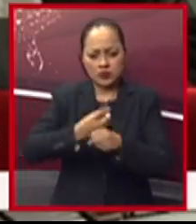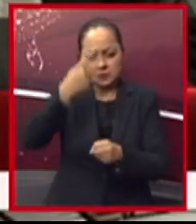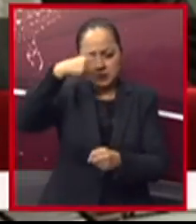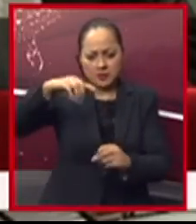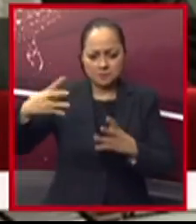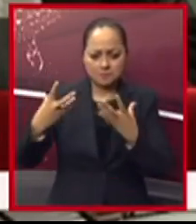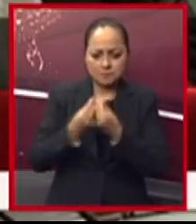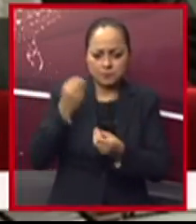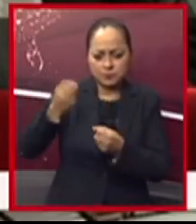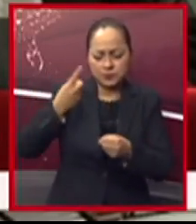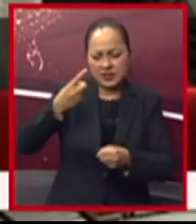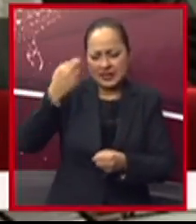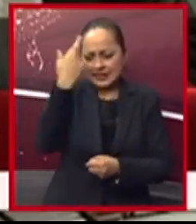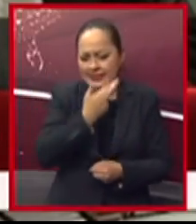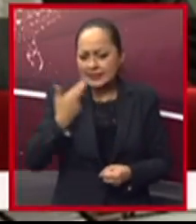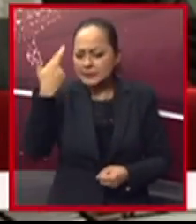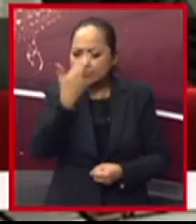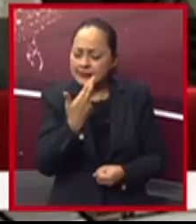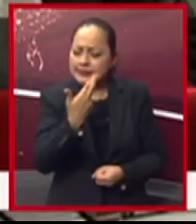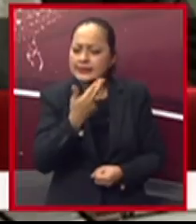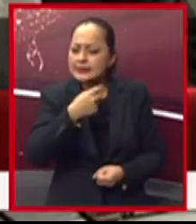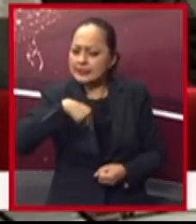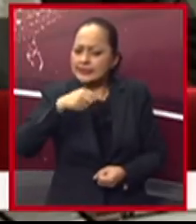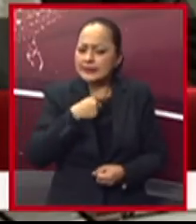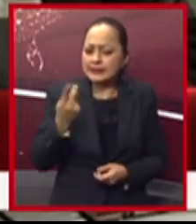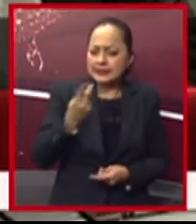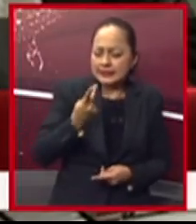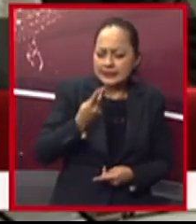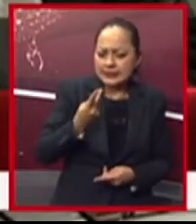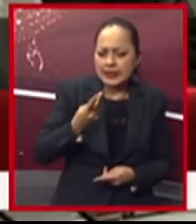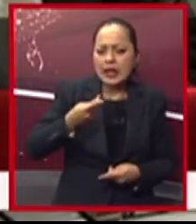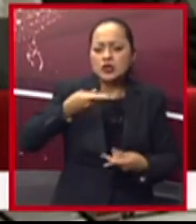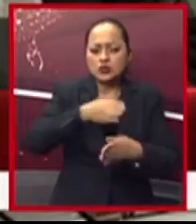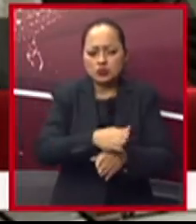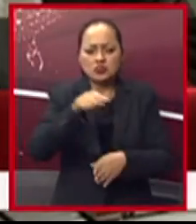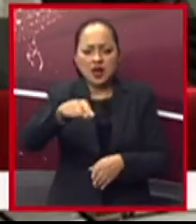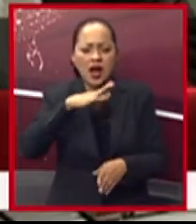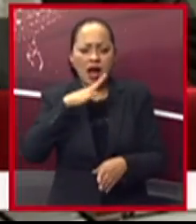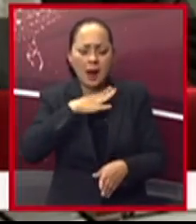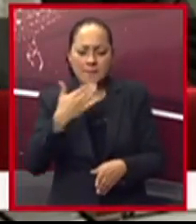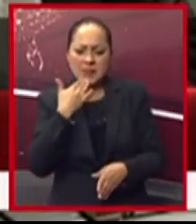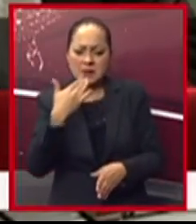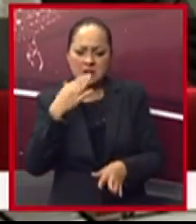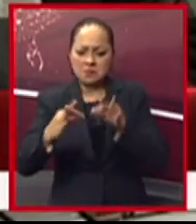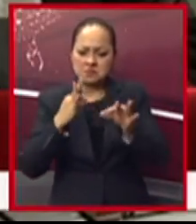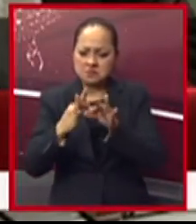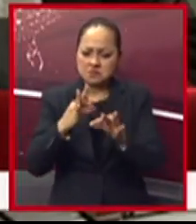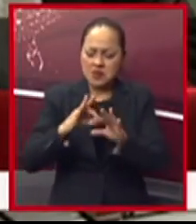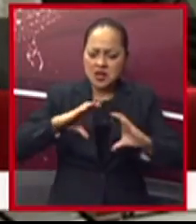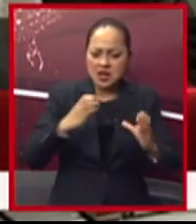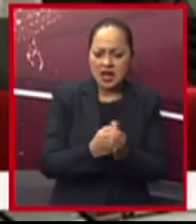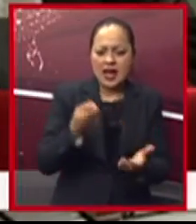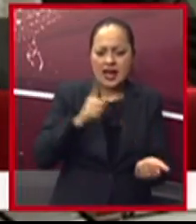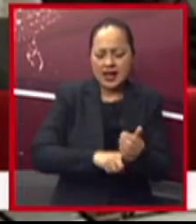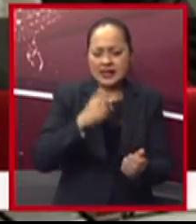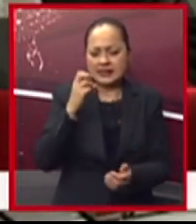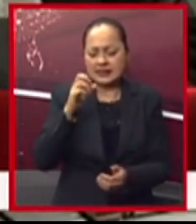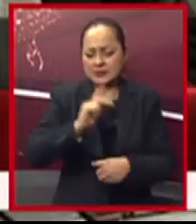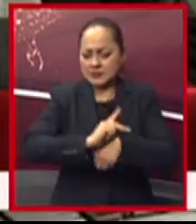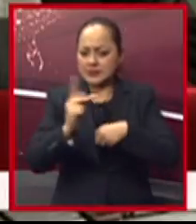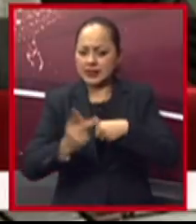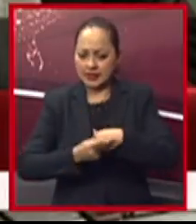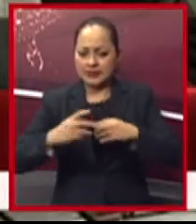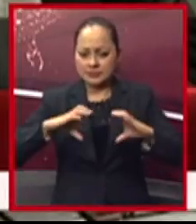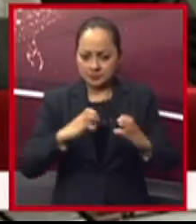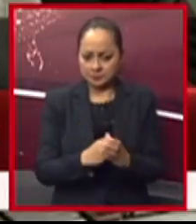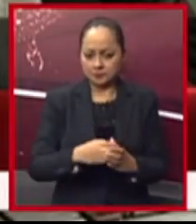where you have succeeded. And Kenya is a relatively young country, and we are trying